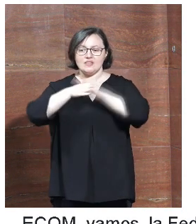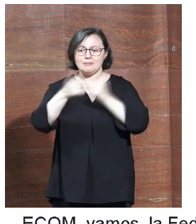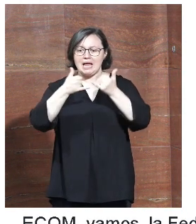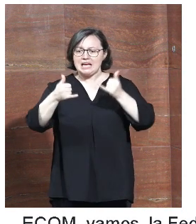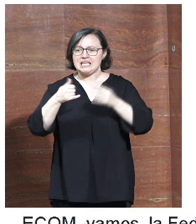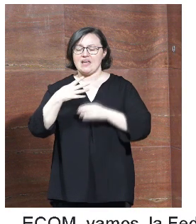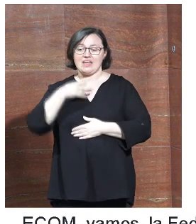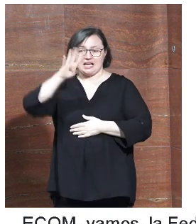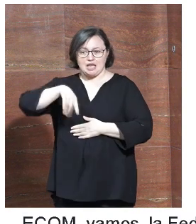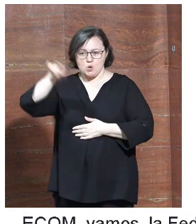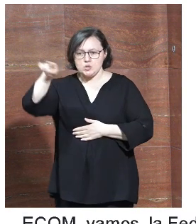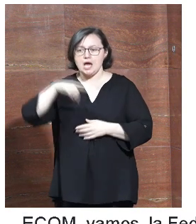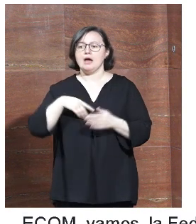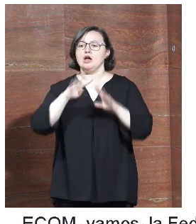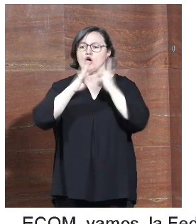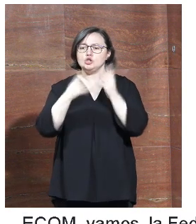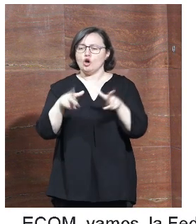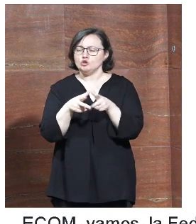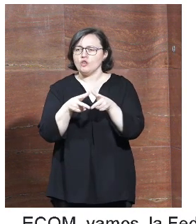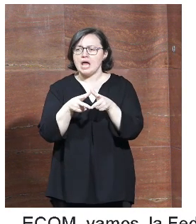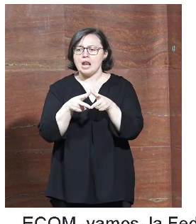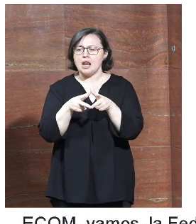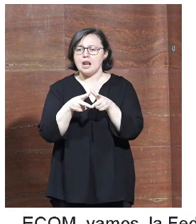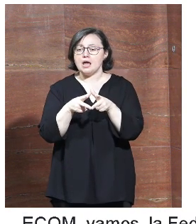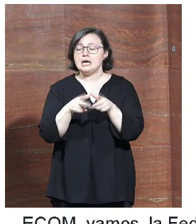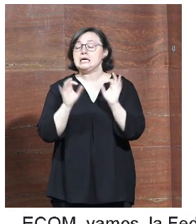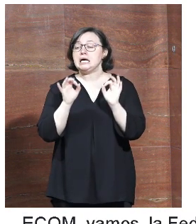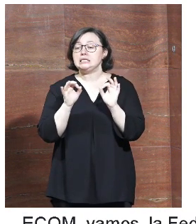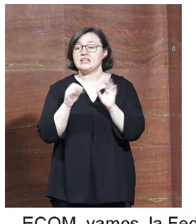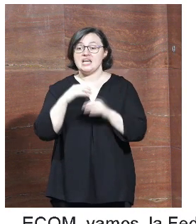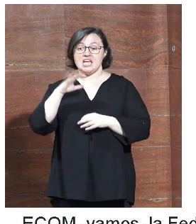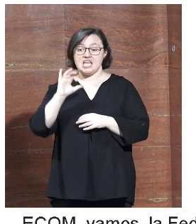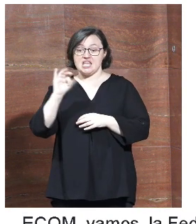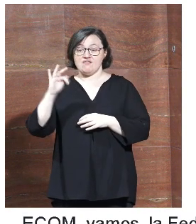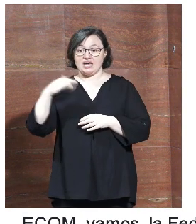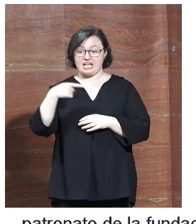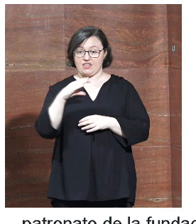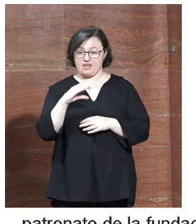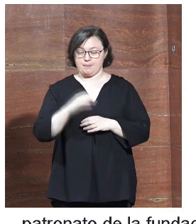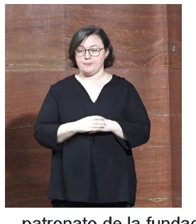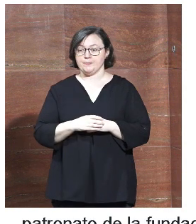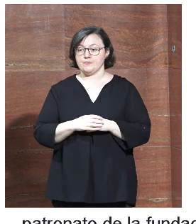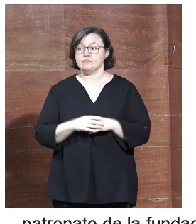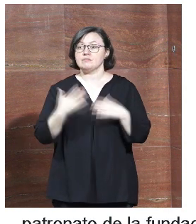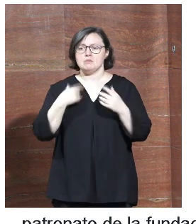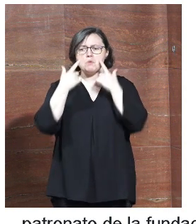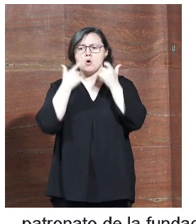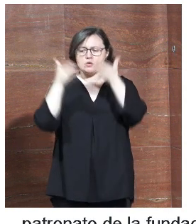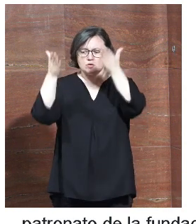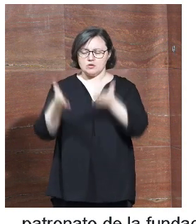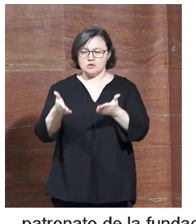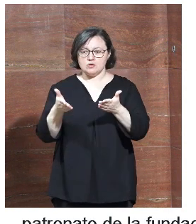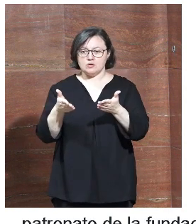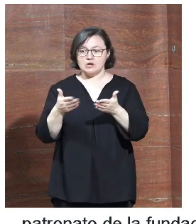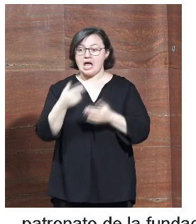de Cataluña, del Consejo Social del FGC. Quiero destacar que